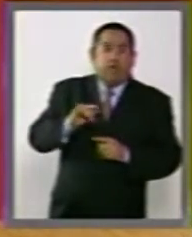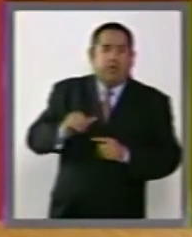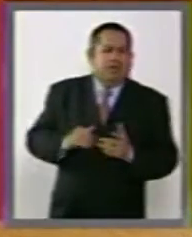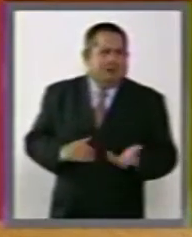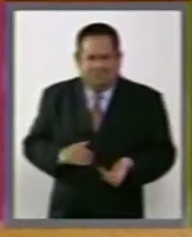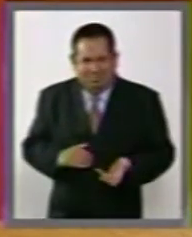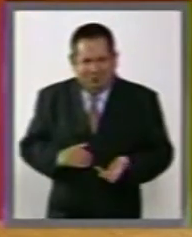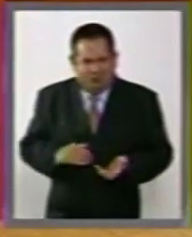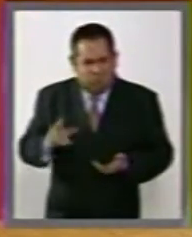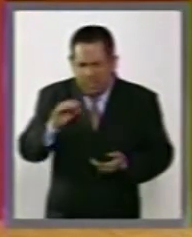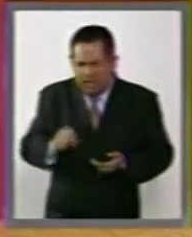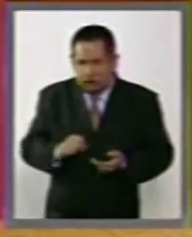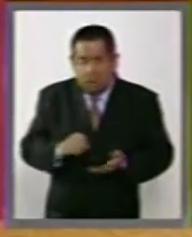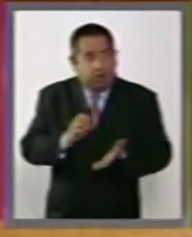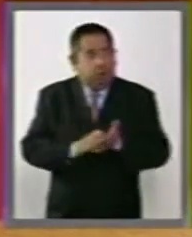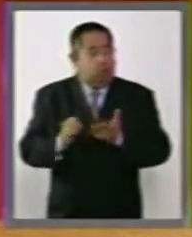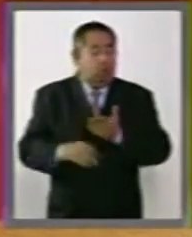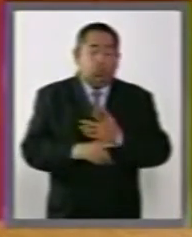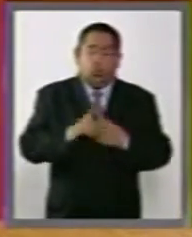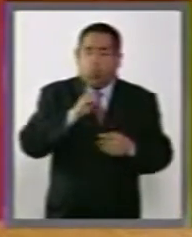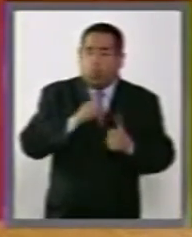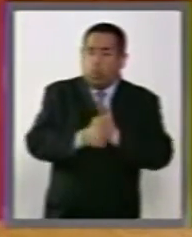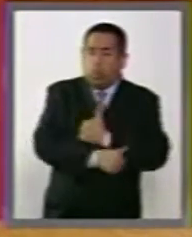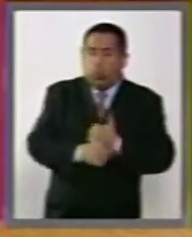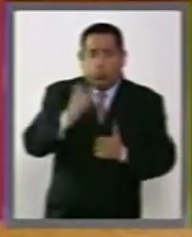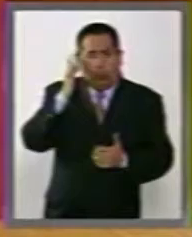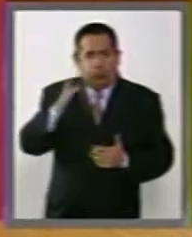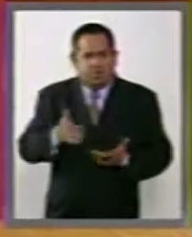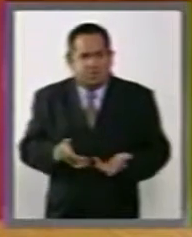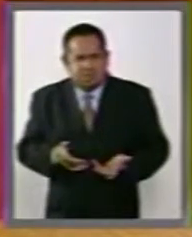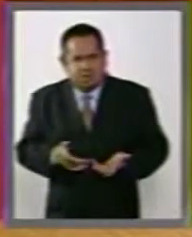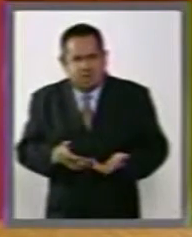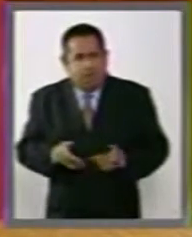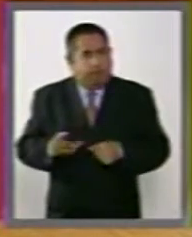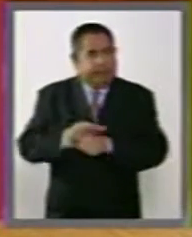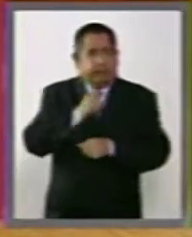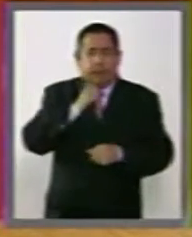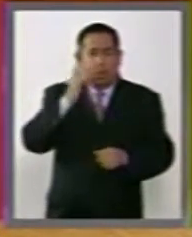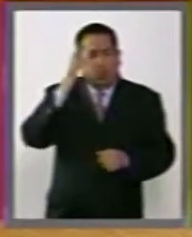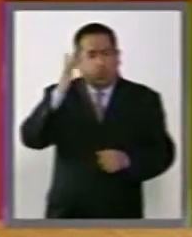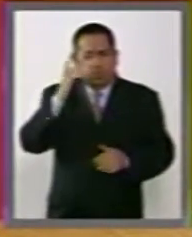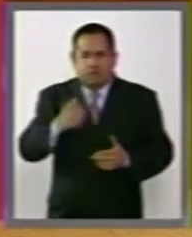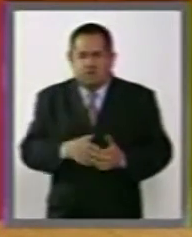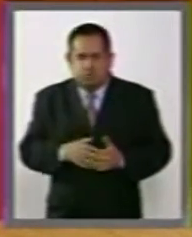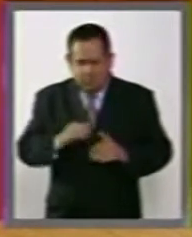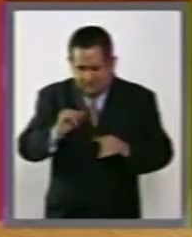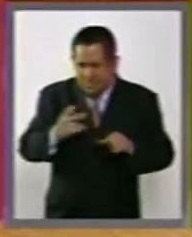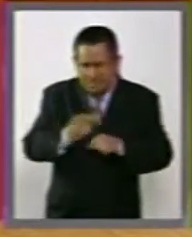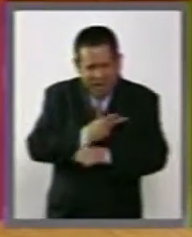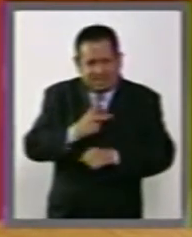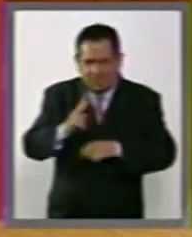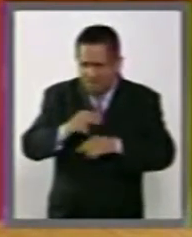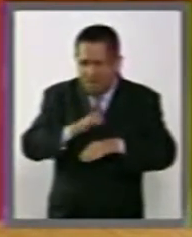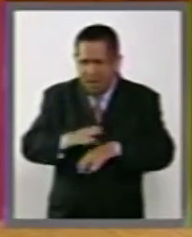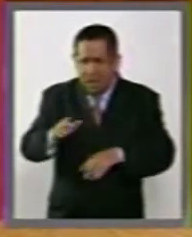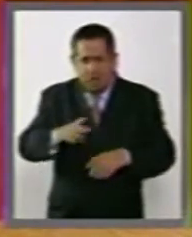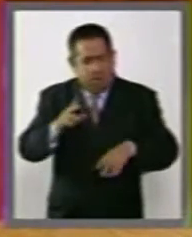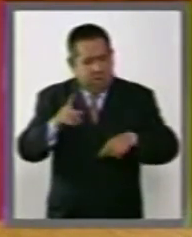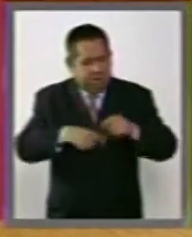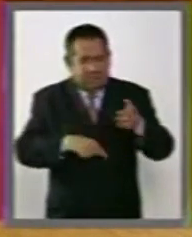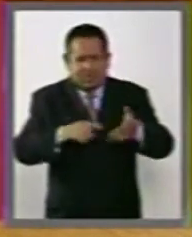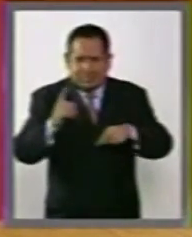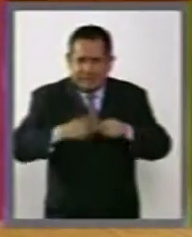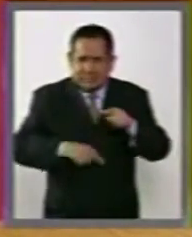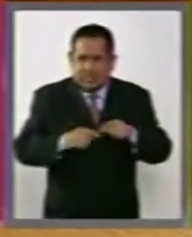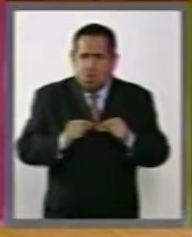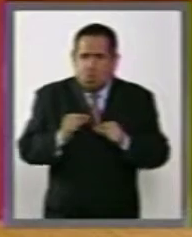lo eliminan así como si no pasara nada. Sí va a pasar, porque van eliminando